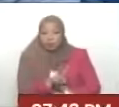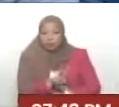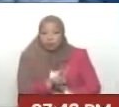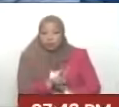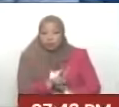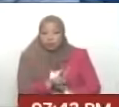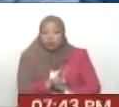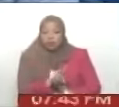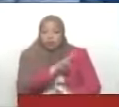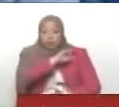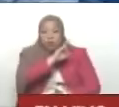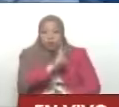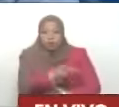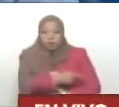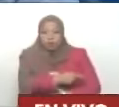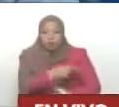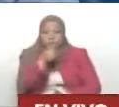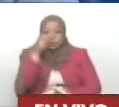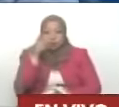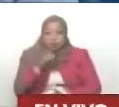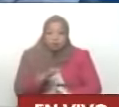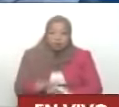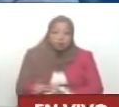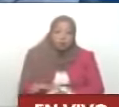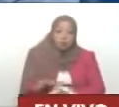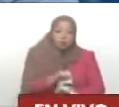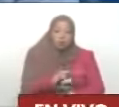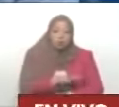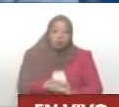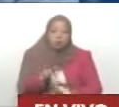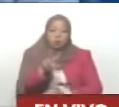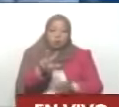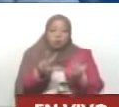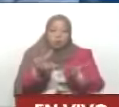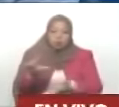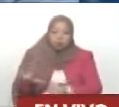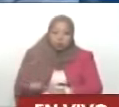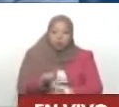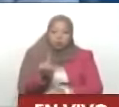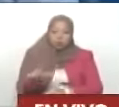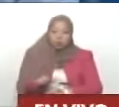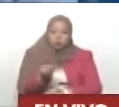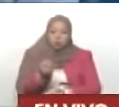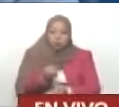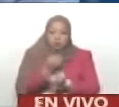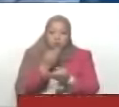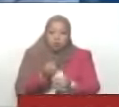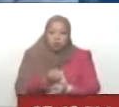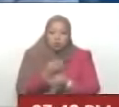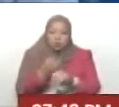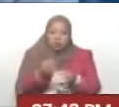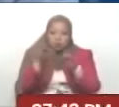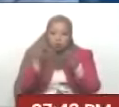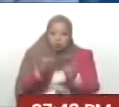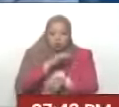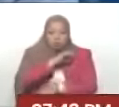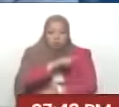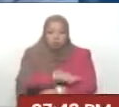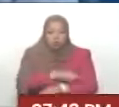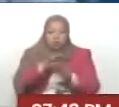Con la fuerza que va a demostrar este pueblo, el 28 de julio vamos a enviar un mensaje tan poderoso al